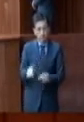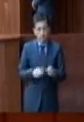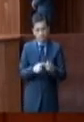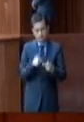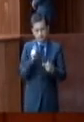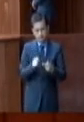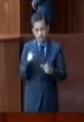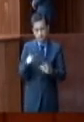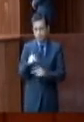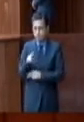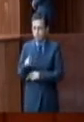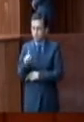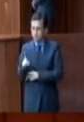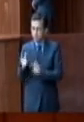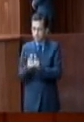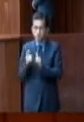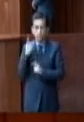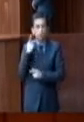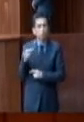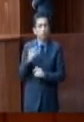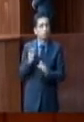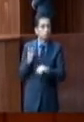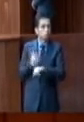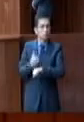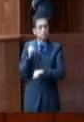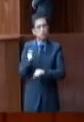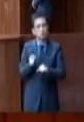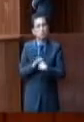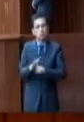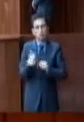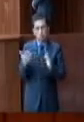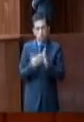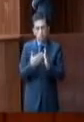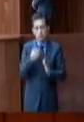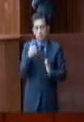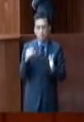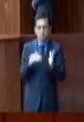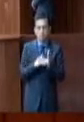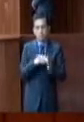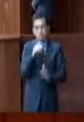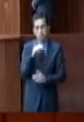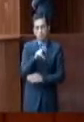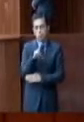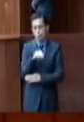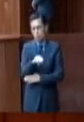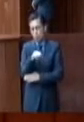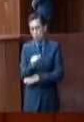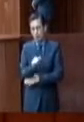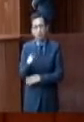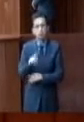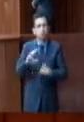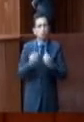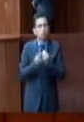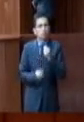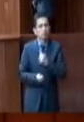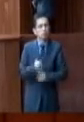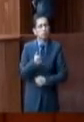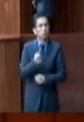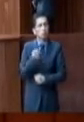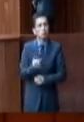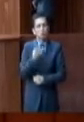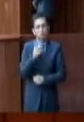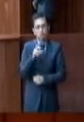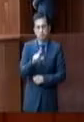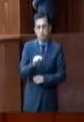revolución democrática una sanción consistente en multa de mil veces la unidad de medida y actualización equivalente a 73